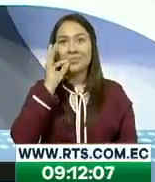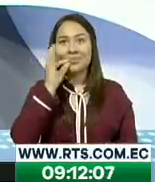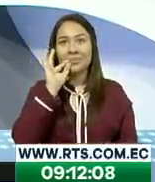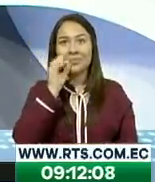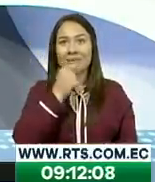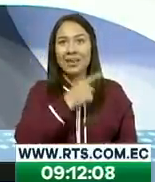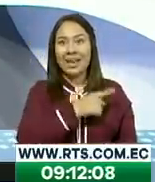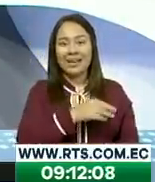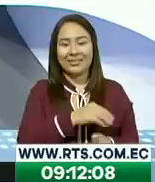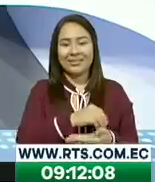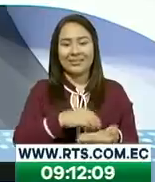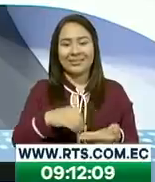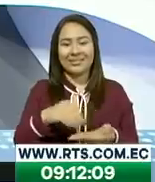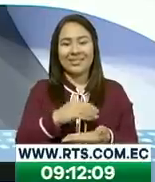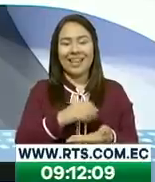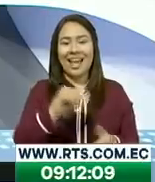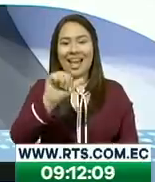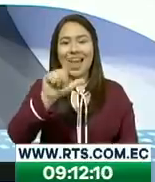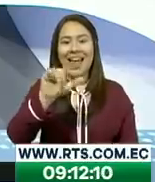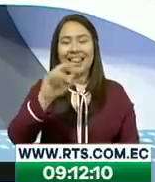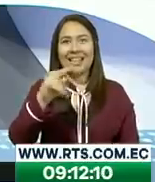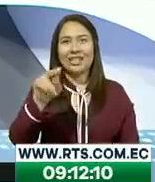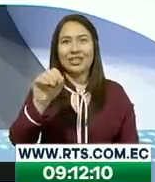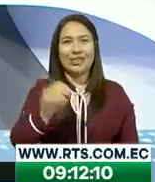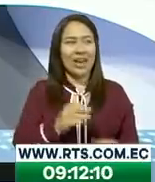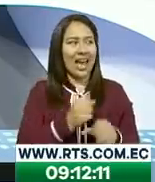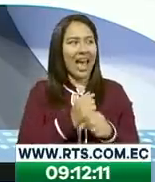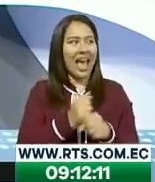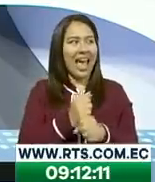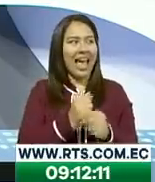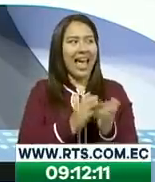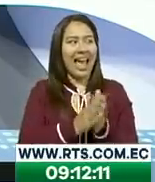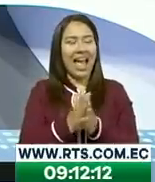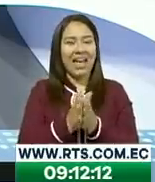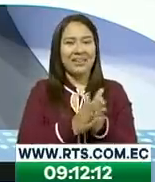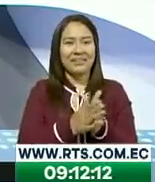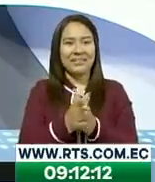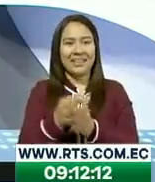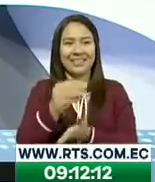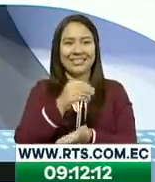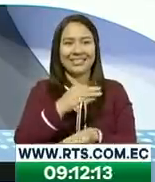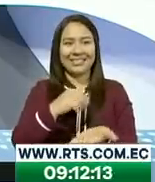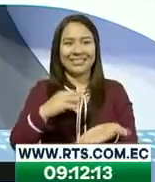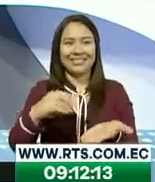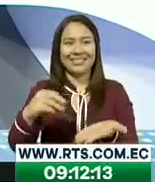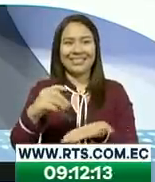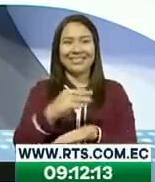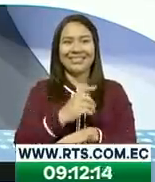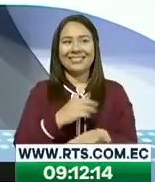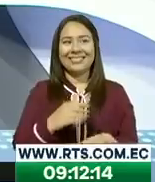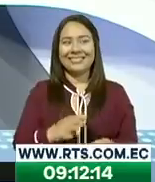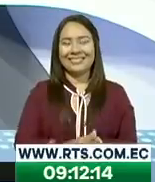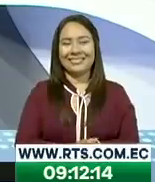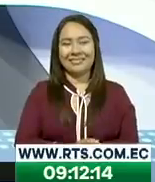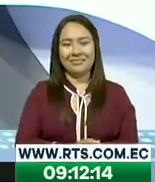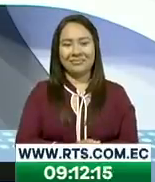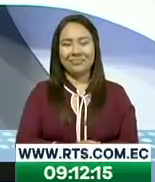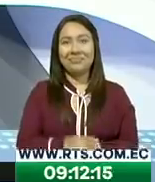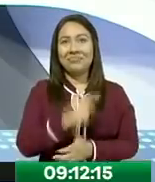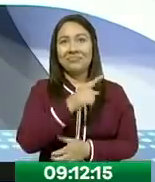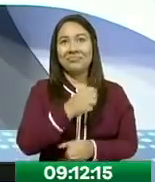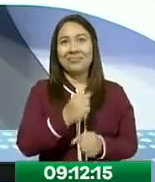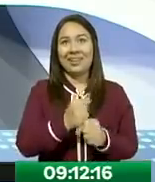excelente aliño preparado con café deslactosada la leche y café sin cafeína. Así